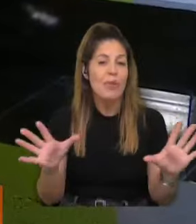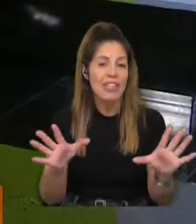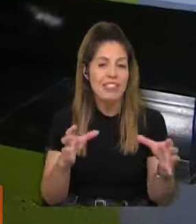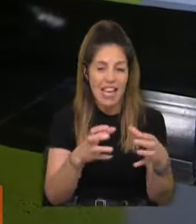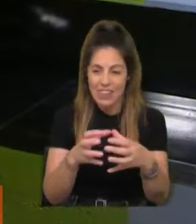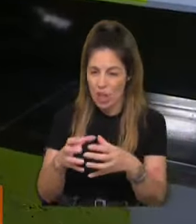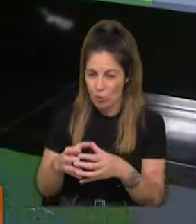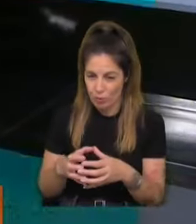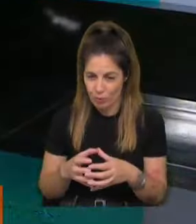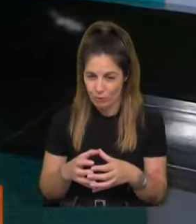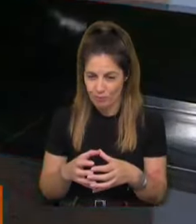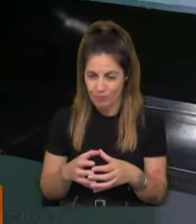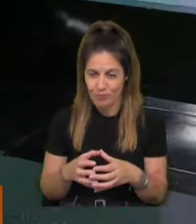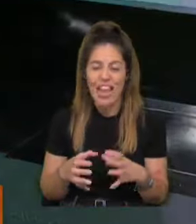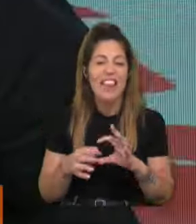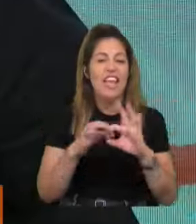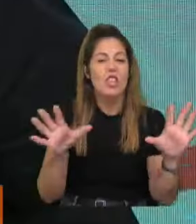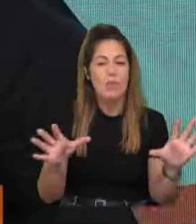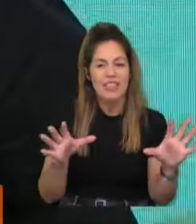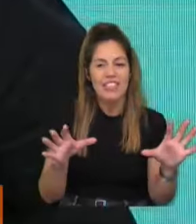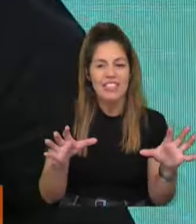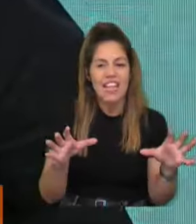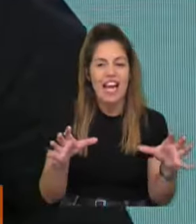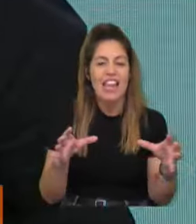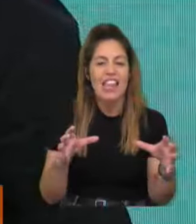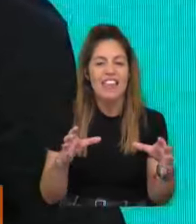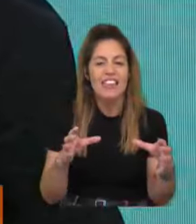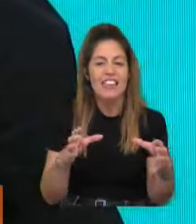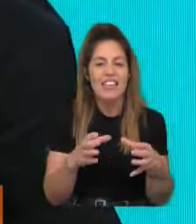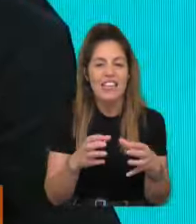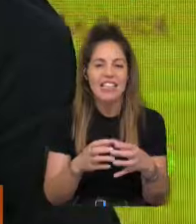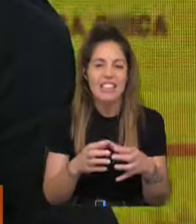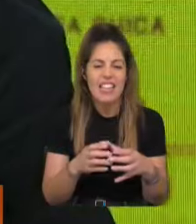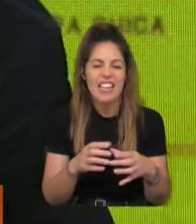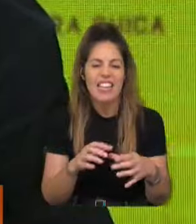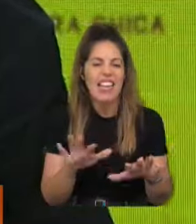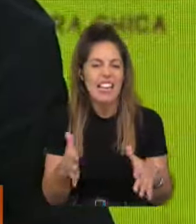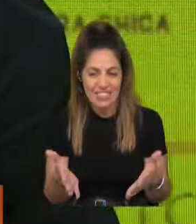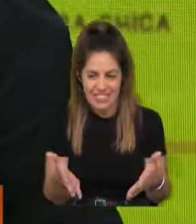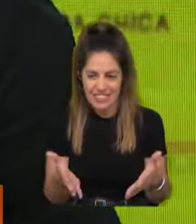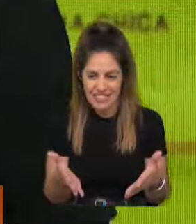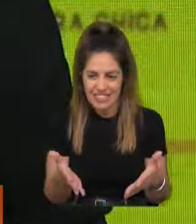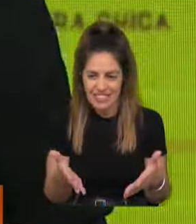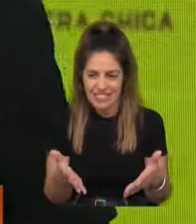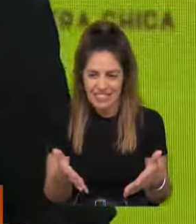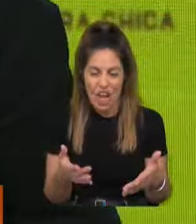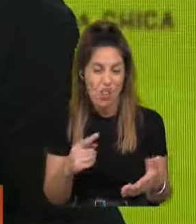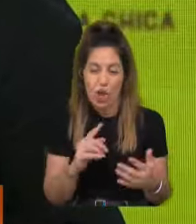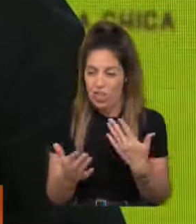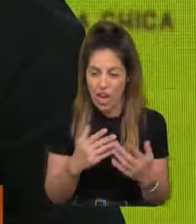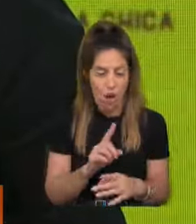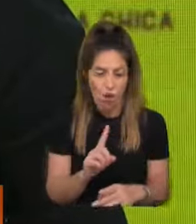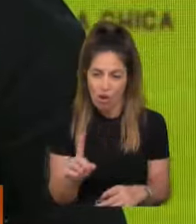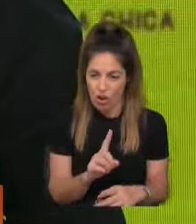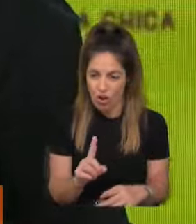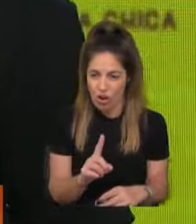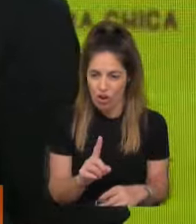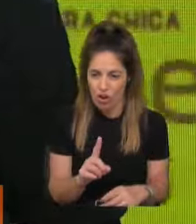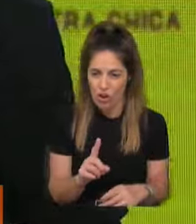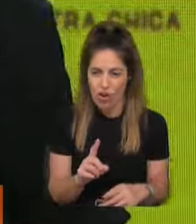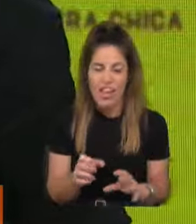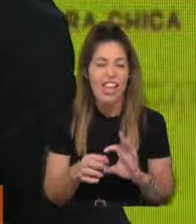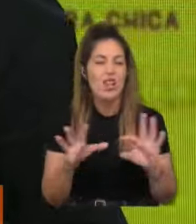clase la independencia de clase significa ceguera no la independencia de clase significa no diálogo no la